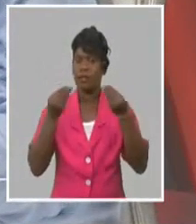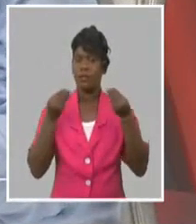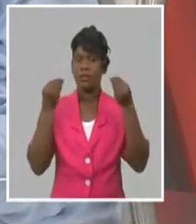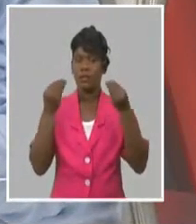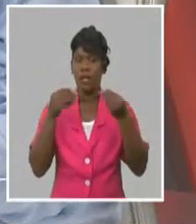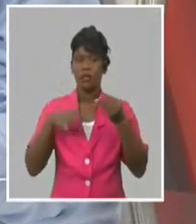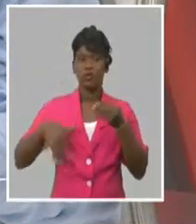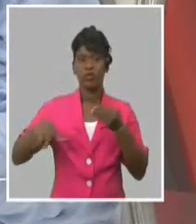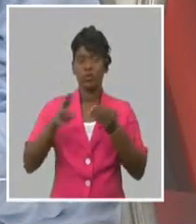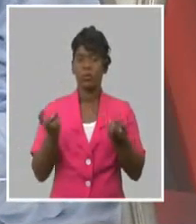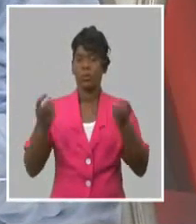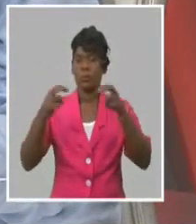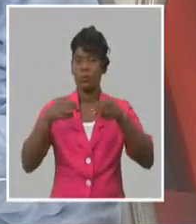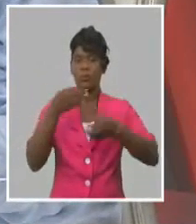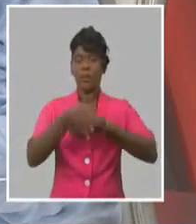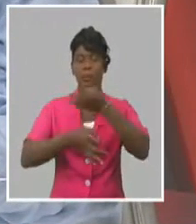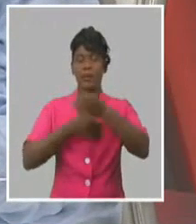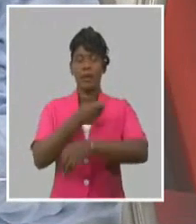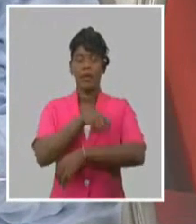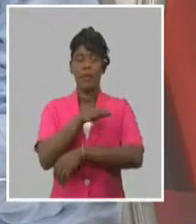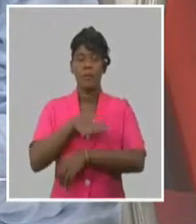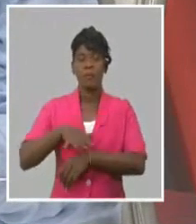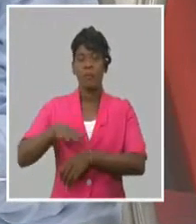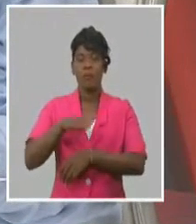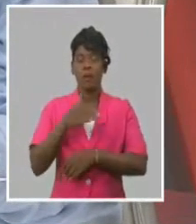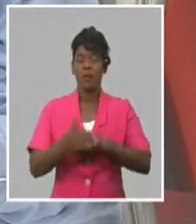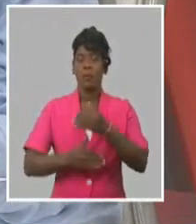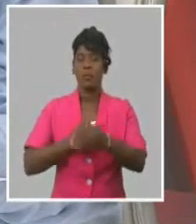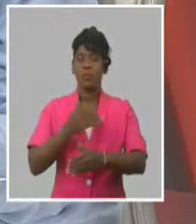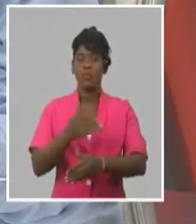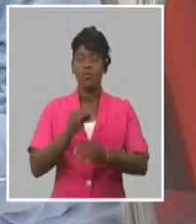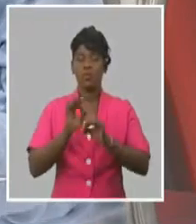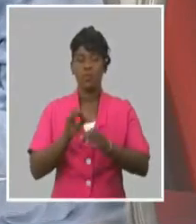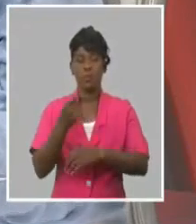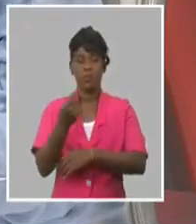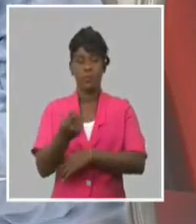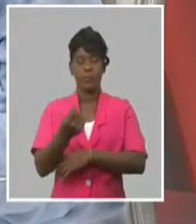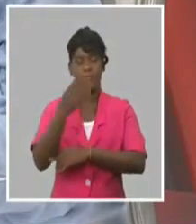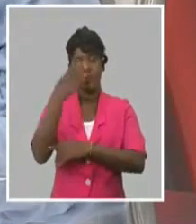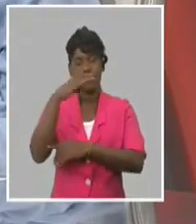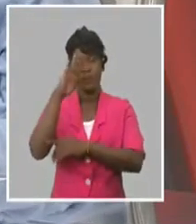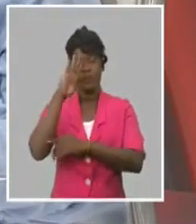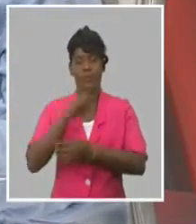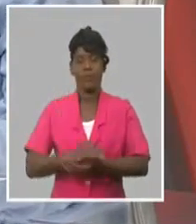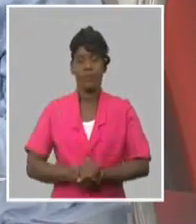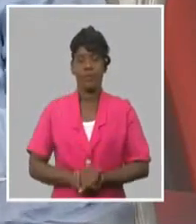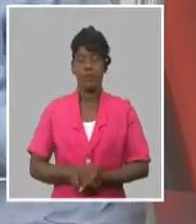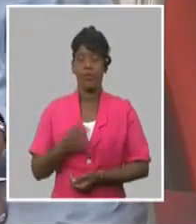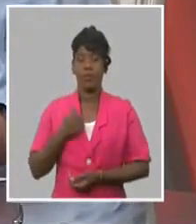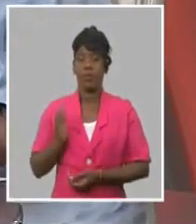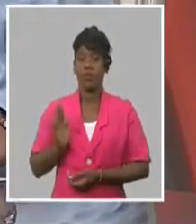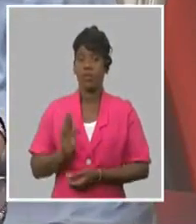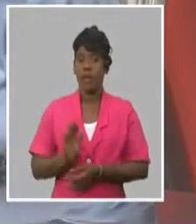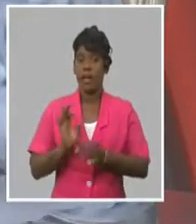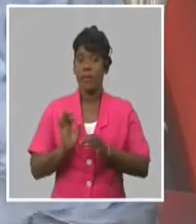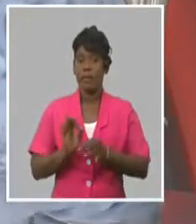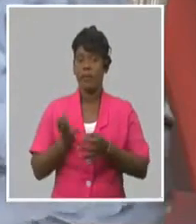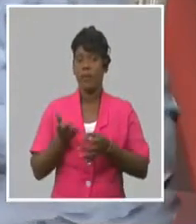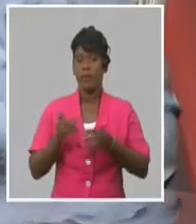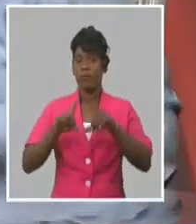información inicial a nuestro pueblo sobre el proceso de ordenamiento monetario. Yo traje una cita a